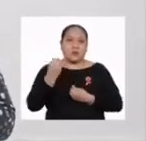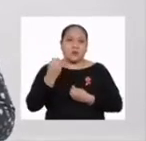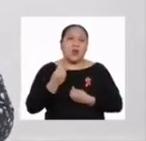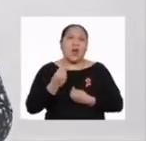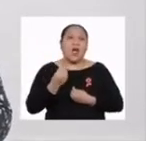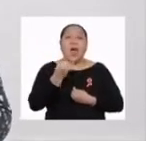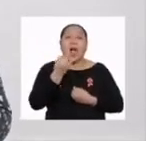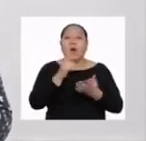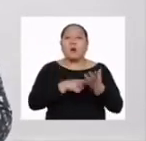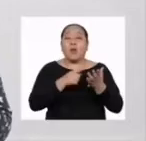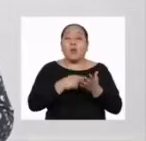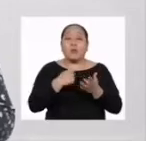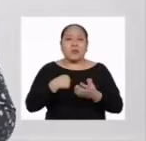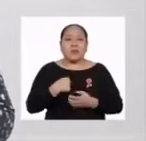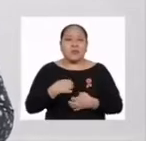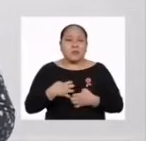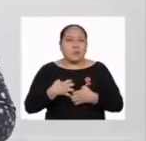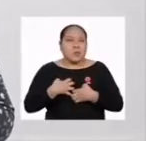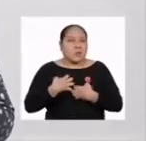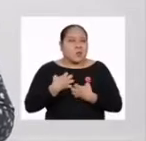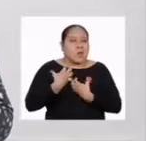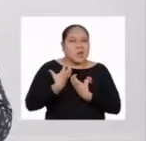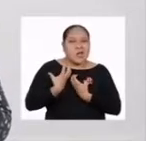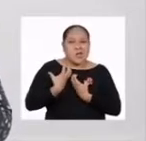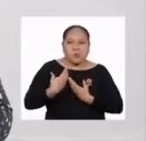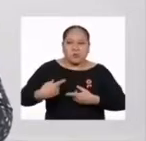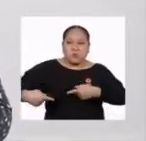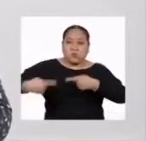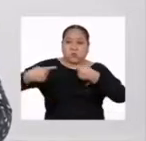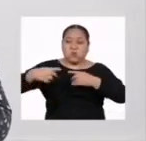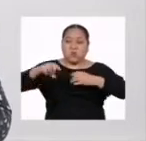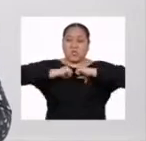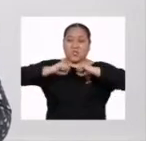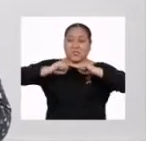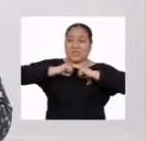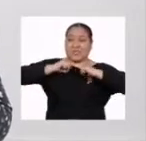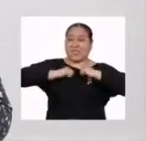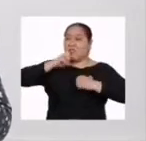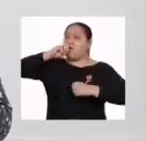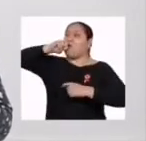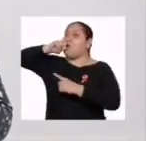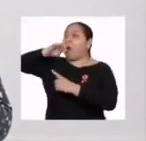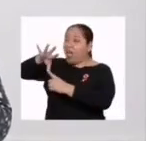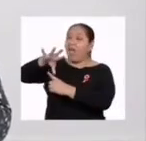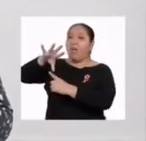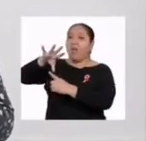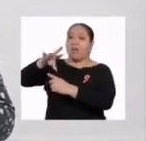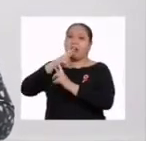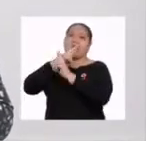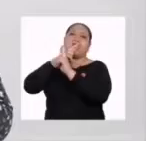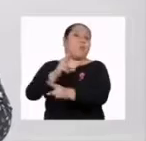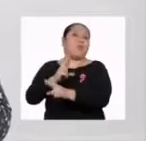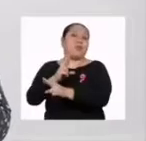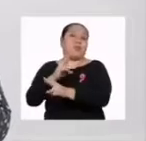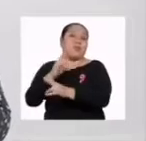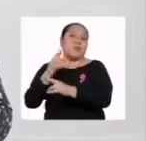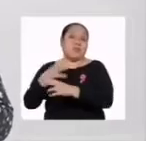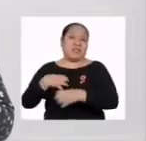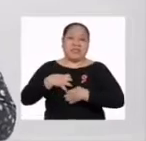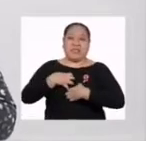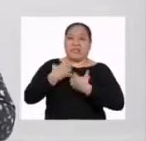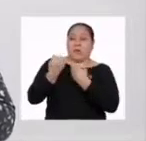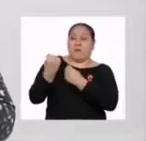veces nos dejamos llevar por el calor de un encuentro deportivo y reaccionamos de manera